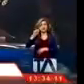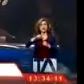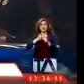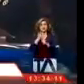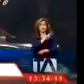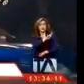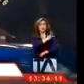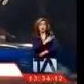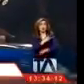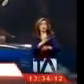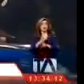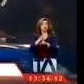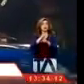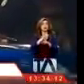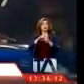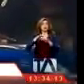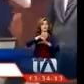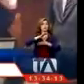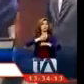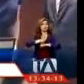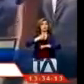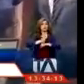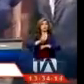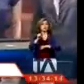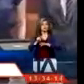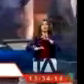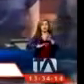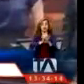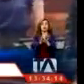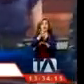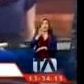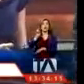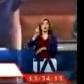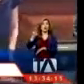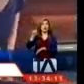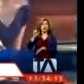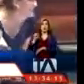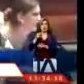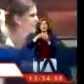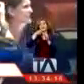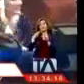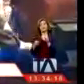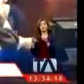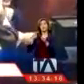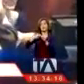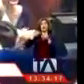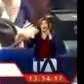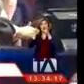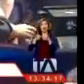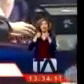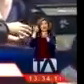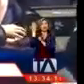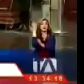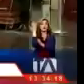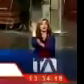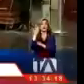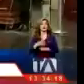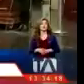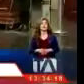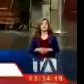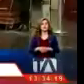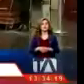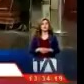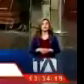Consejo de la Administración Legislativa. Ella ocupa el lugar de Luis Fernando Torres, quien renunció a su cargo para participar de las elecciones. Reyes